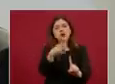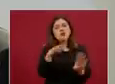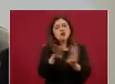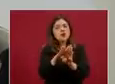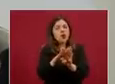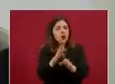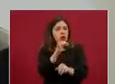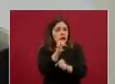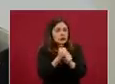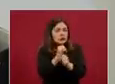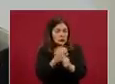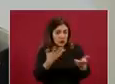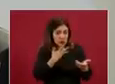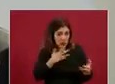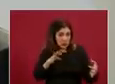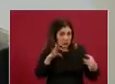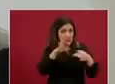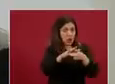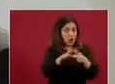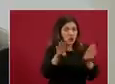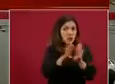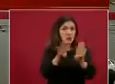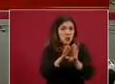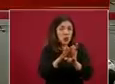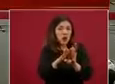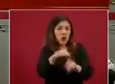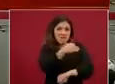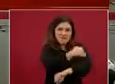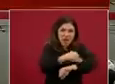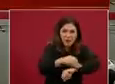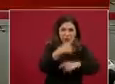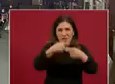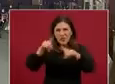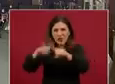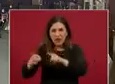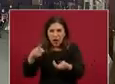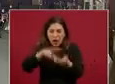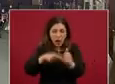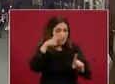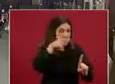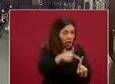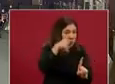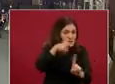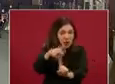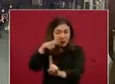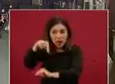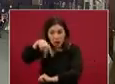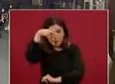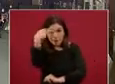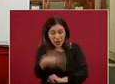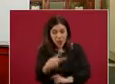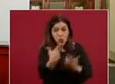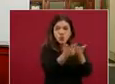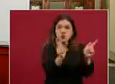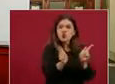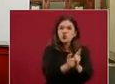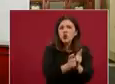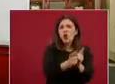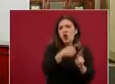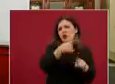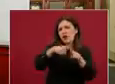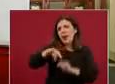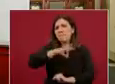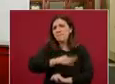si hay algún tipo de asociación entre alguna de las familias o clados que se han evidenciado en México, grupos de